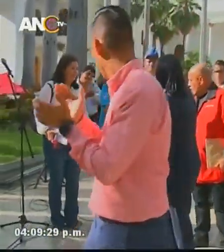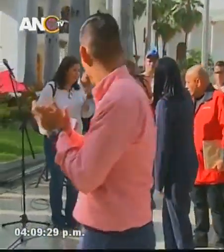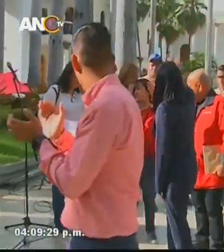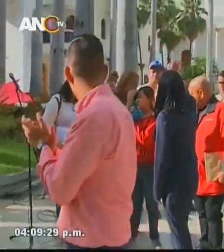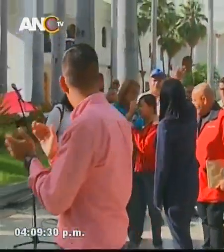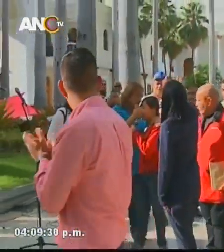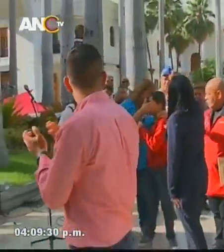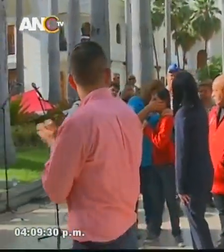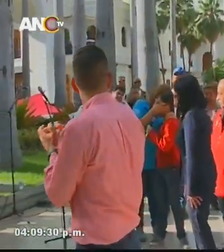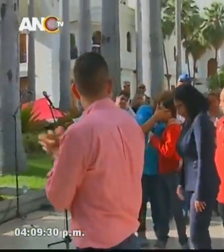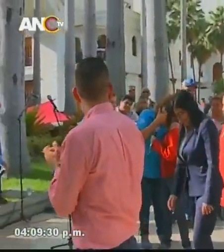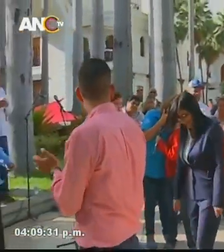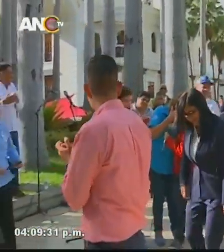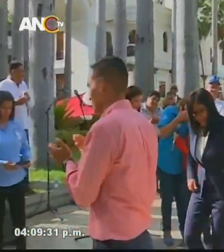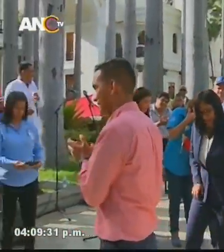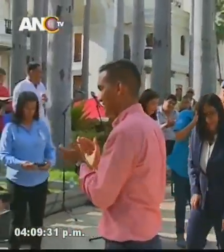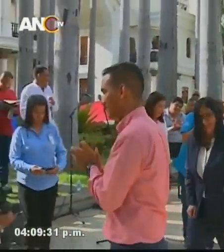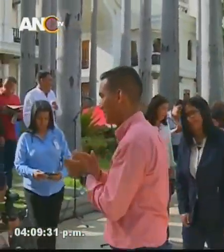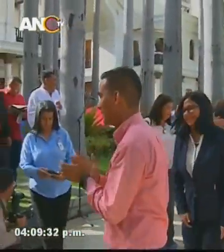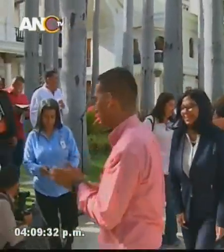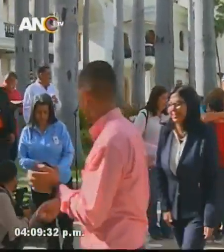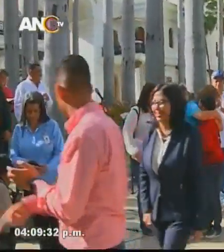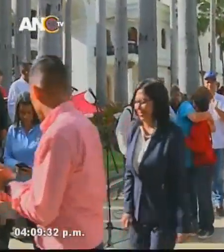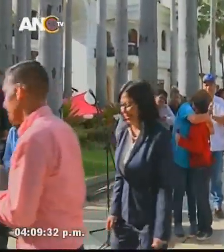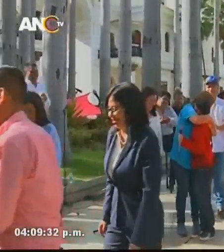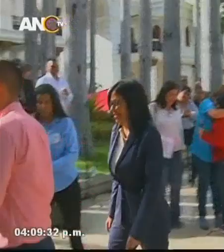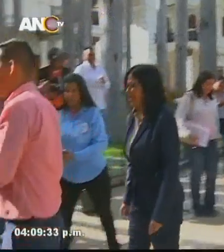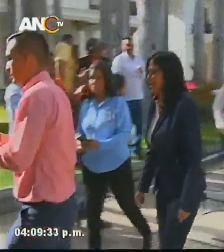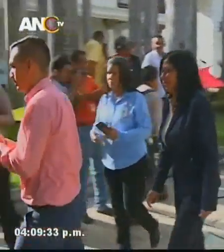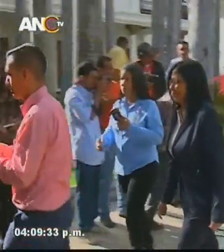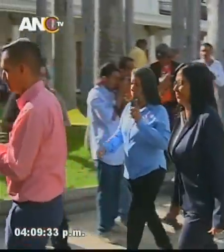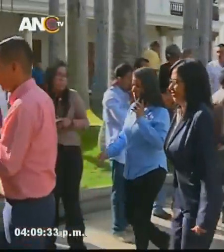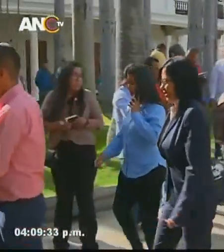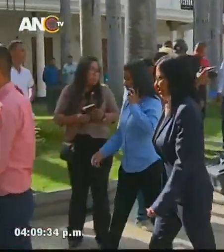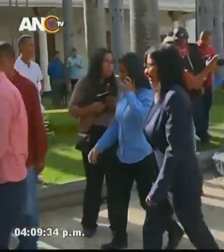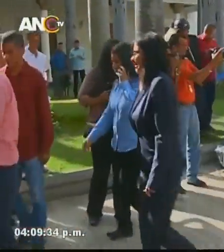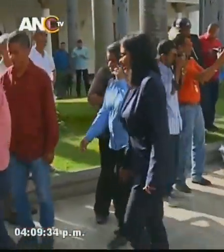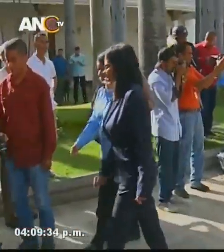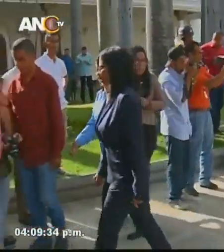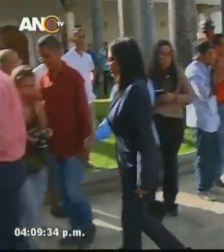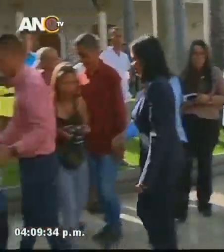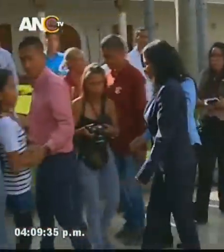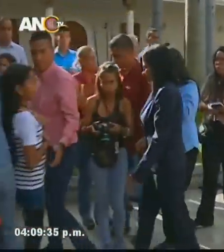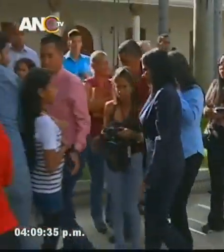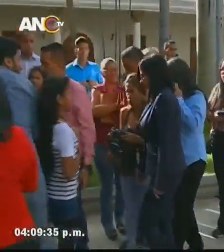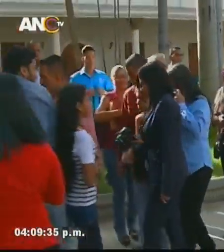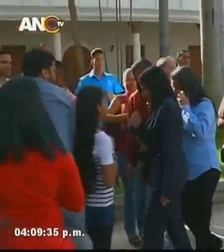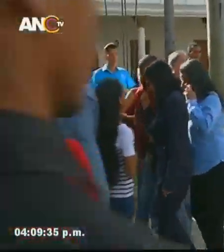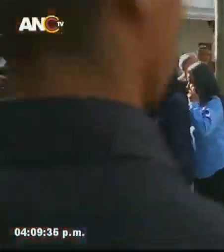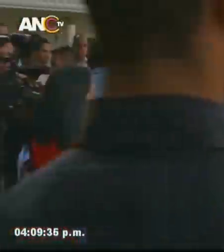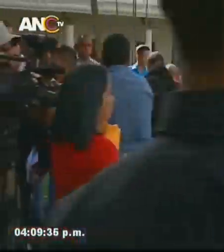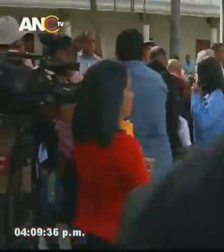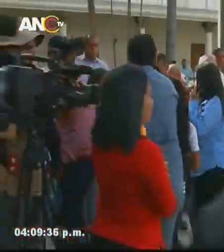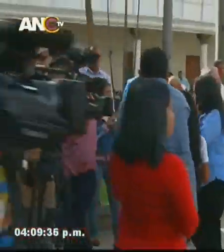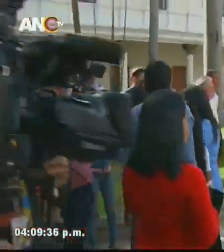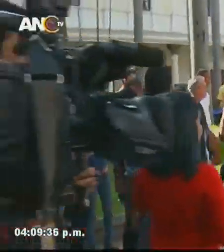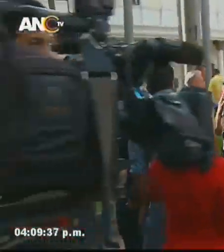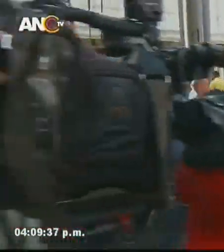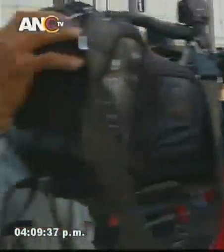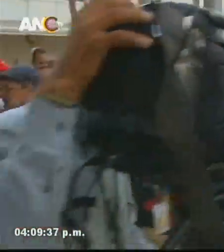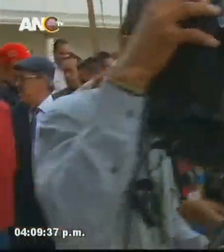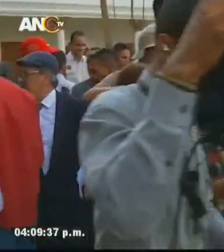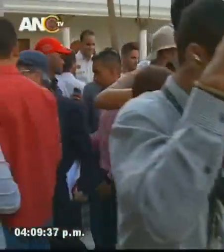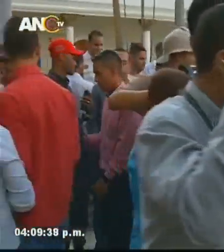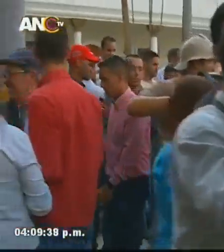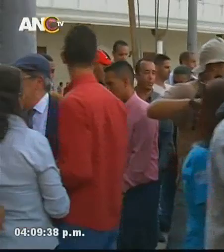Bueno, un beso para ustedes también. ¡Ay, Carolina! Te quiero mucho, mi camarada. ¡Y